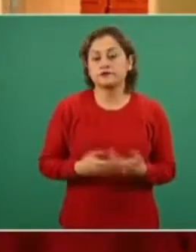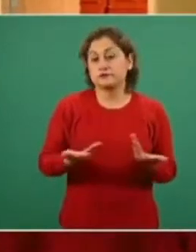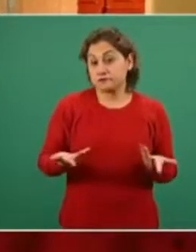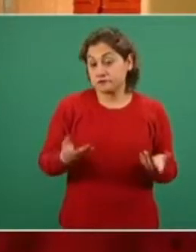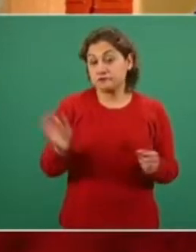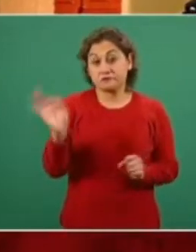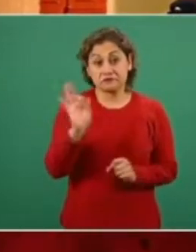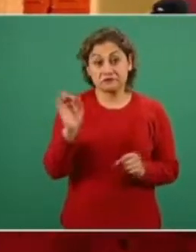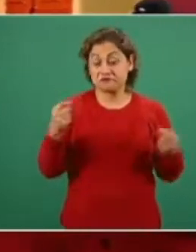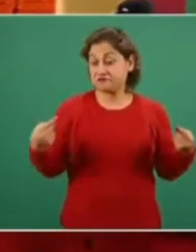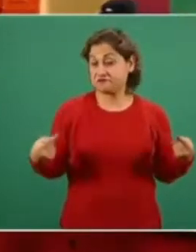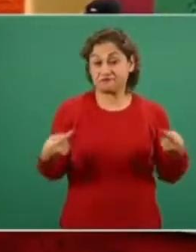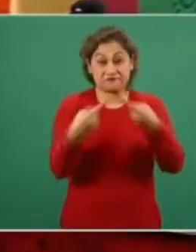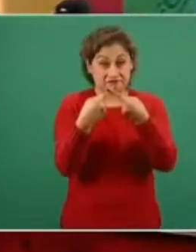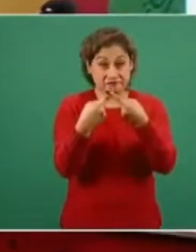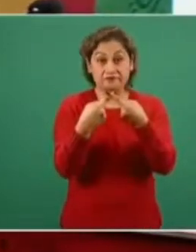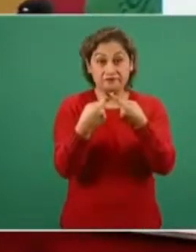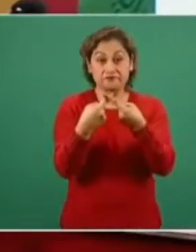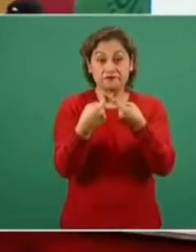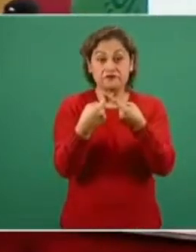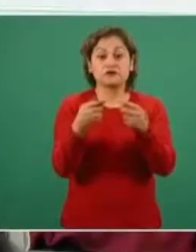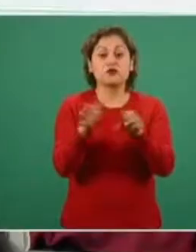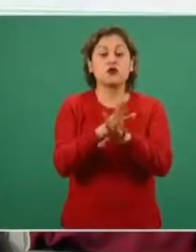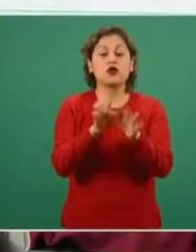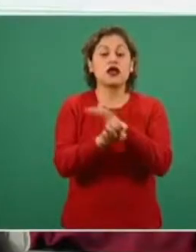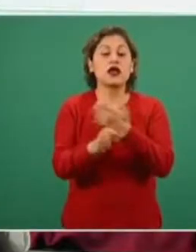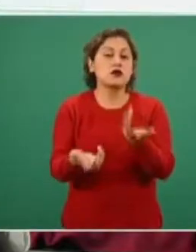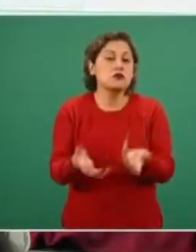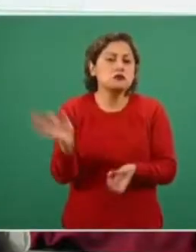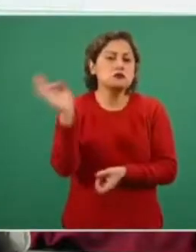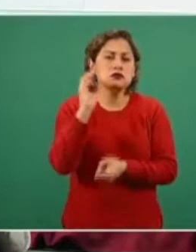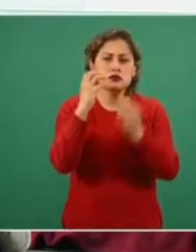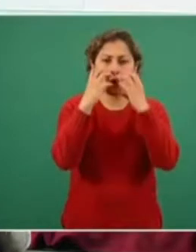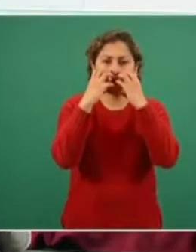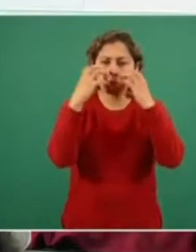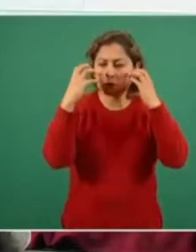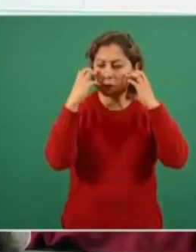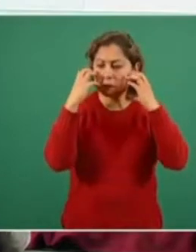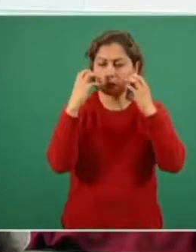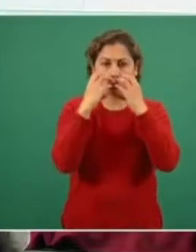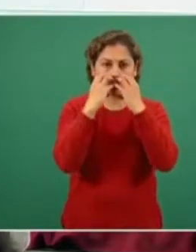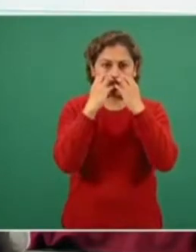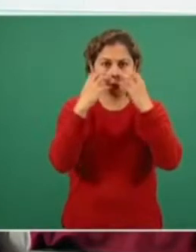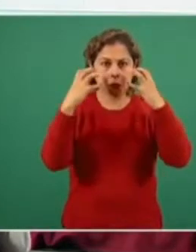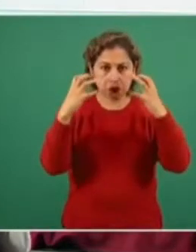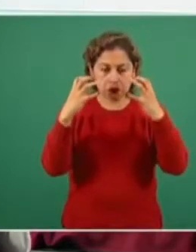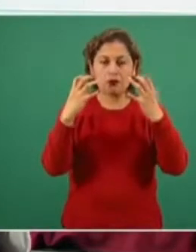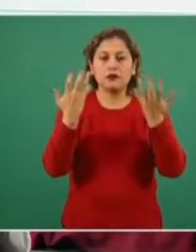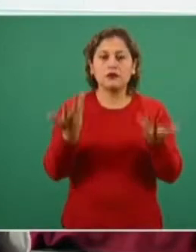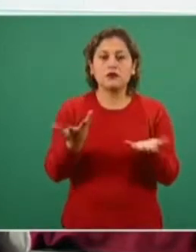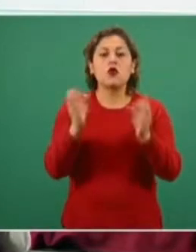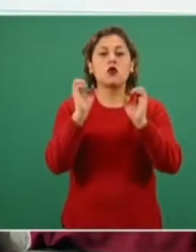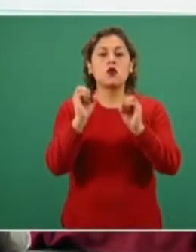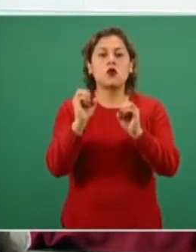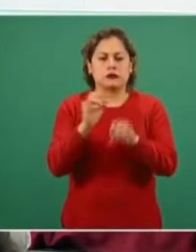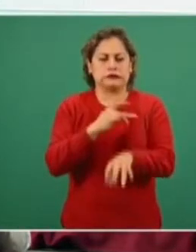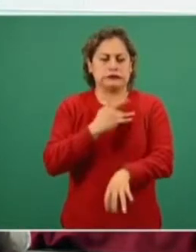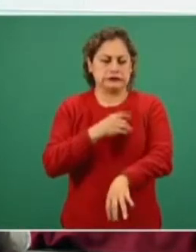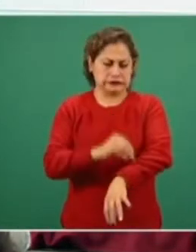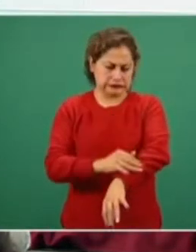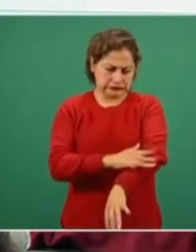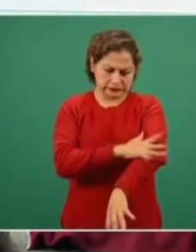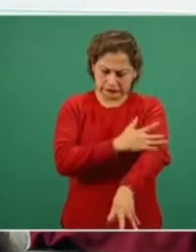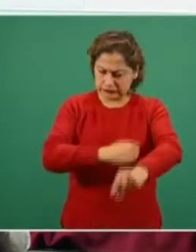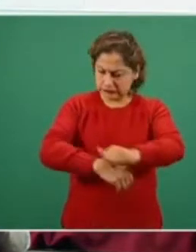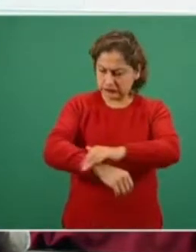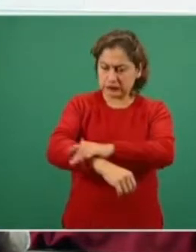reacciones alérgicas con edema, hinchazón de los labios, hormigueo y sensación de